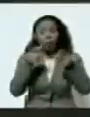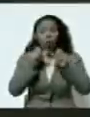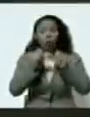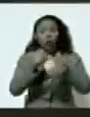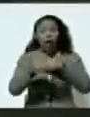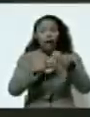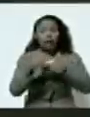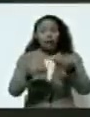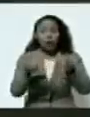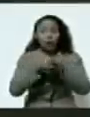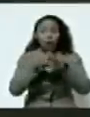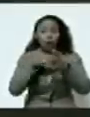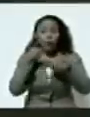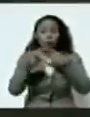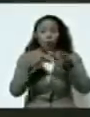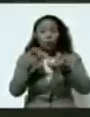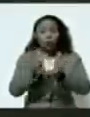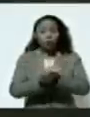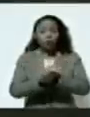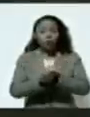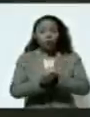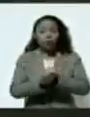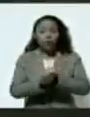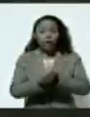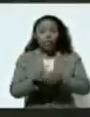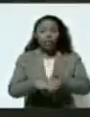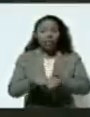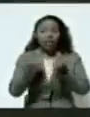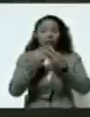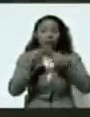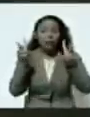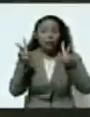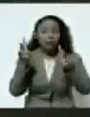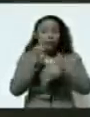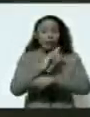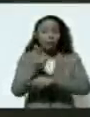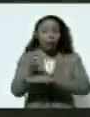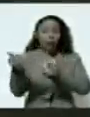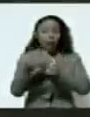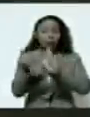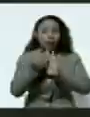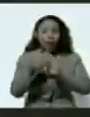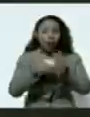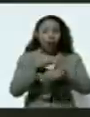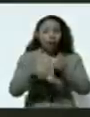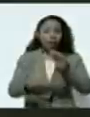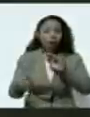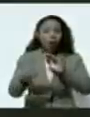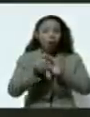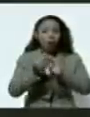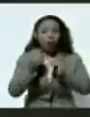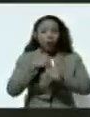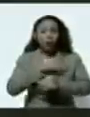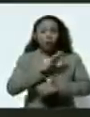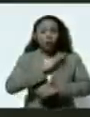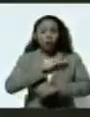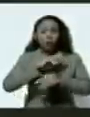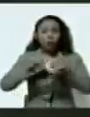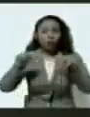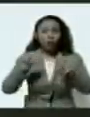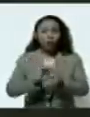haciendo al erario público, el daño que le hicieron a la paz de la República, la agresión perpetrada contra nuestro propio